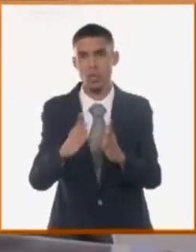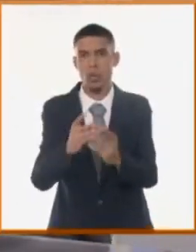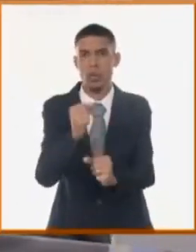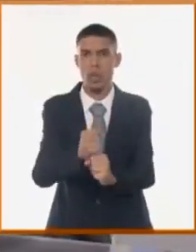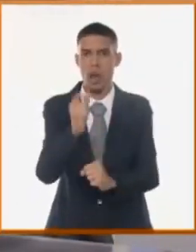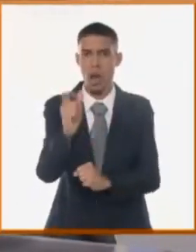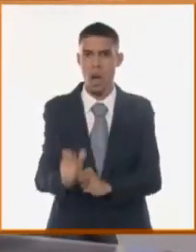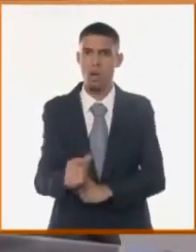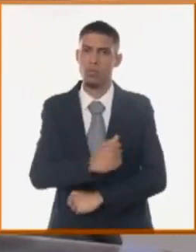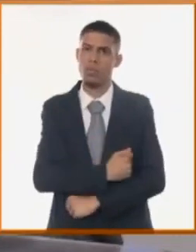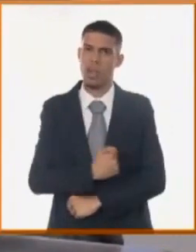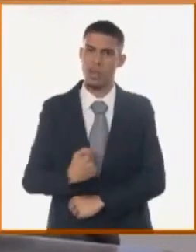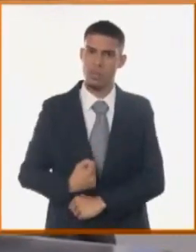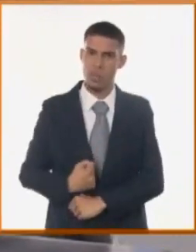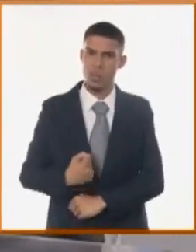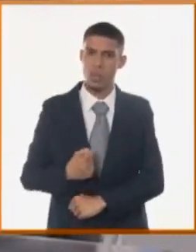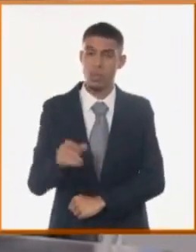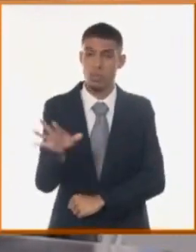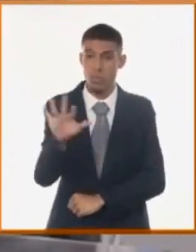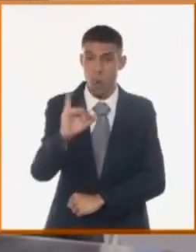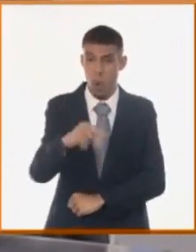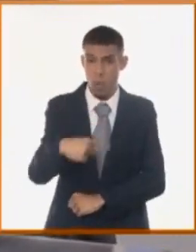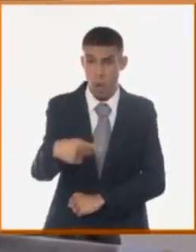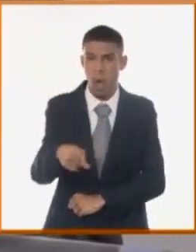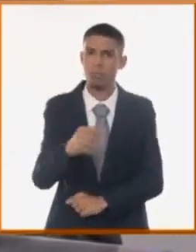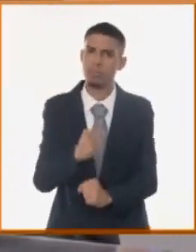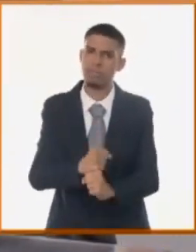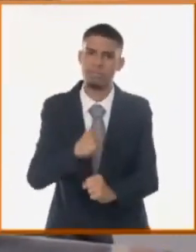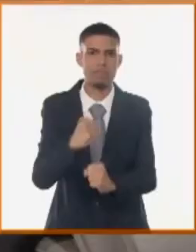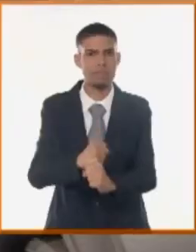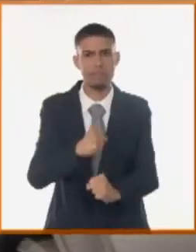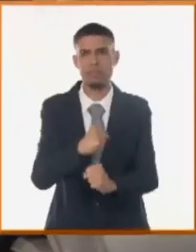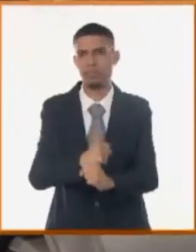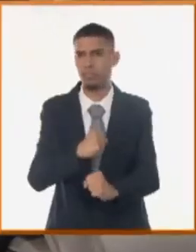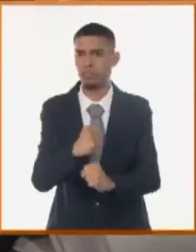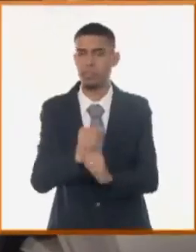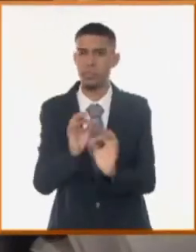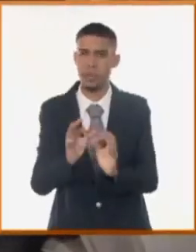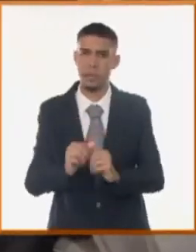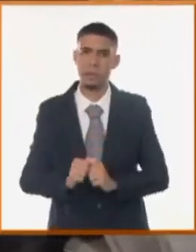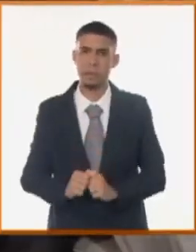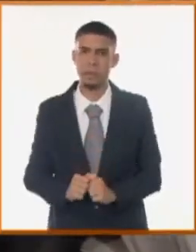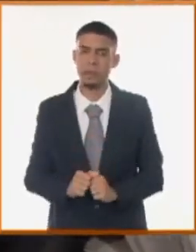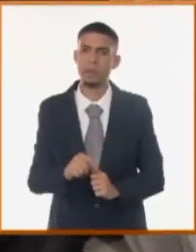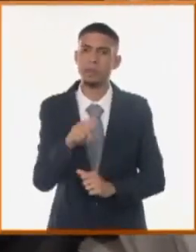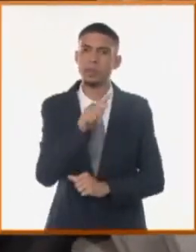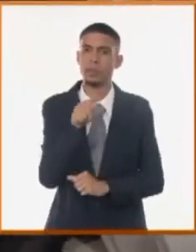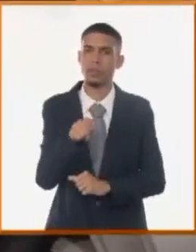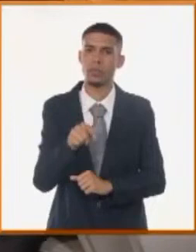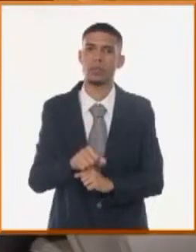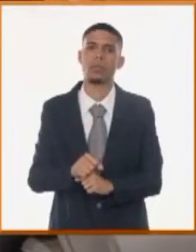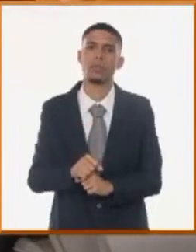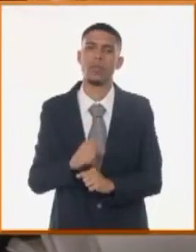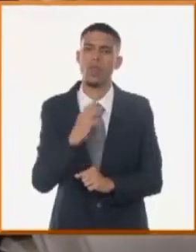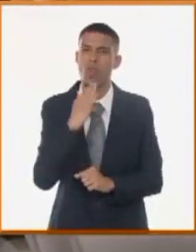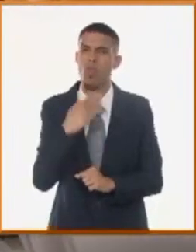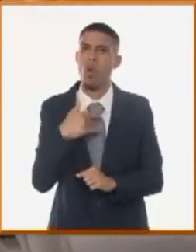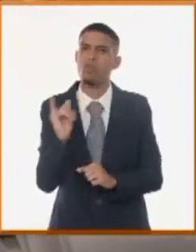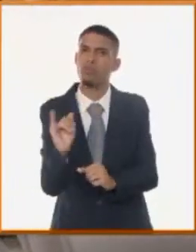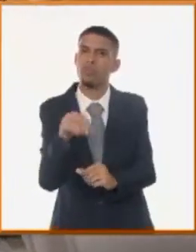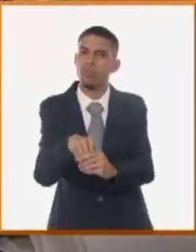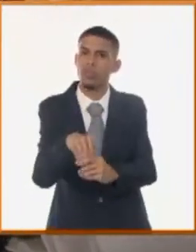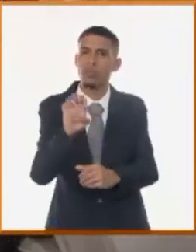nuestro gobierno, podemos hacer por la población. ¿Y cómo se integra esa idea de la empresa, de